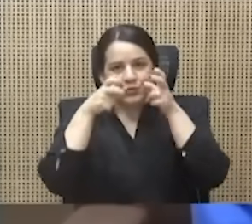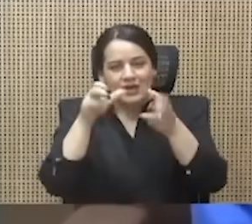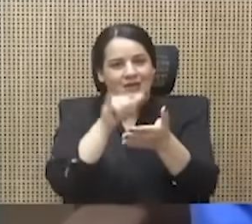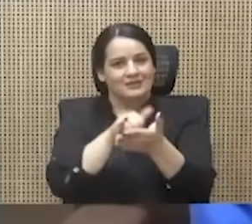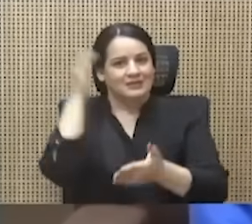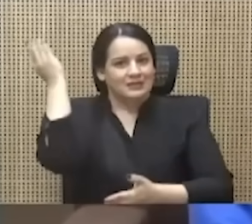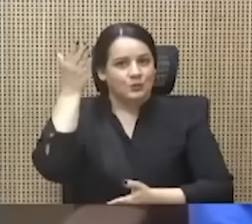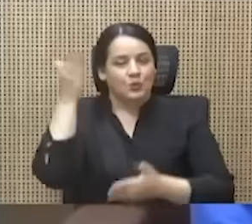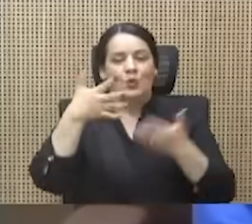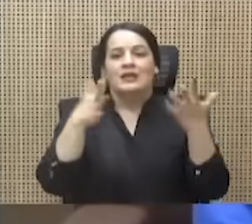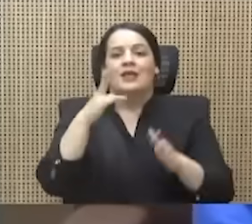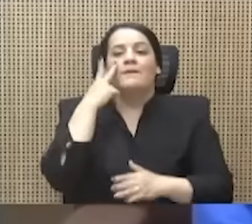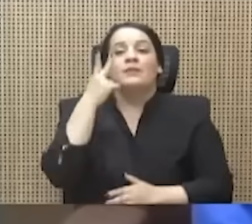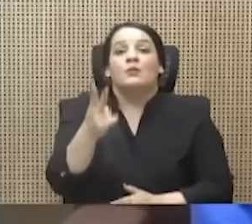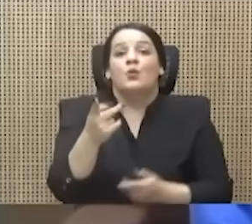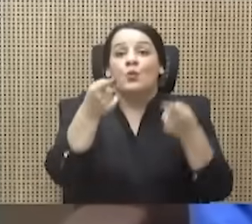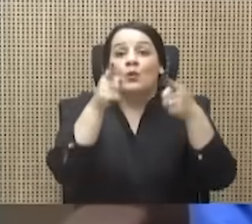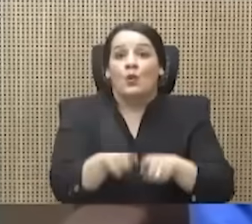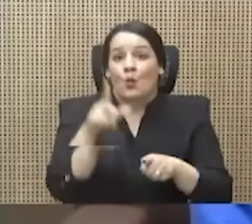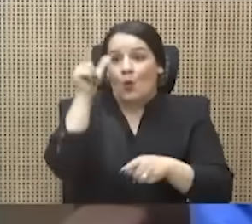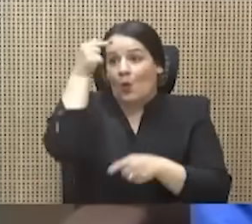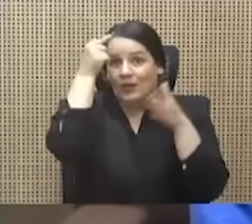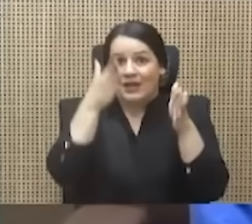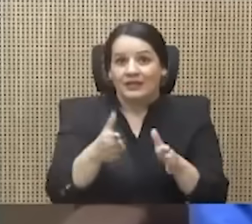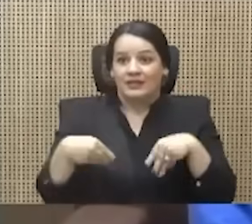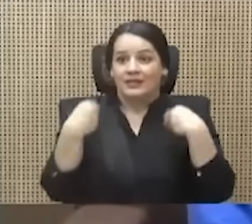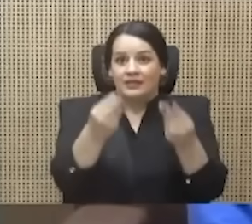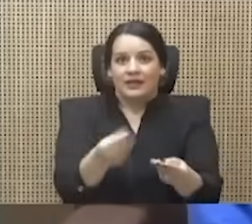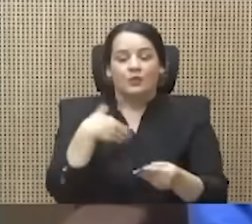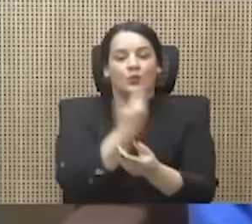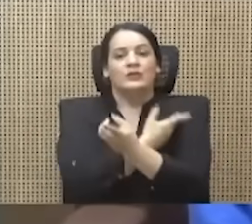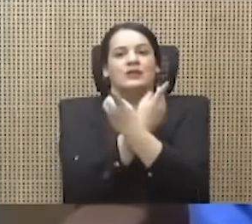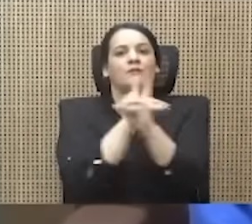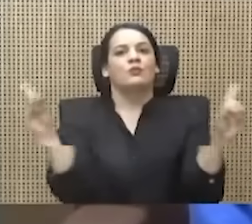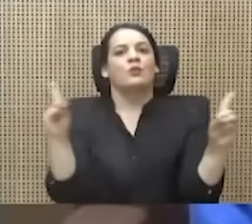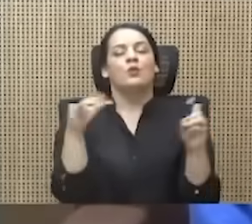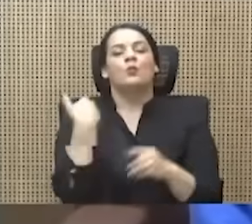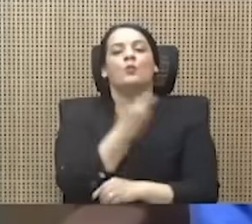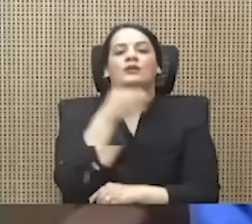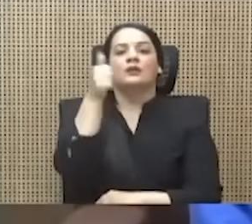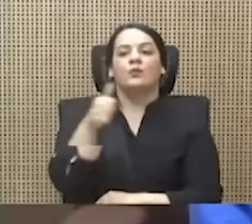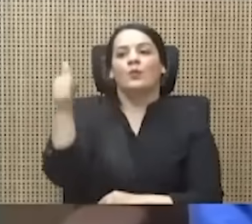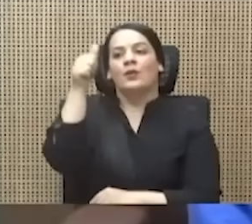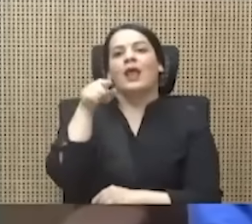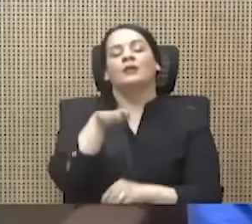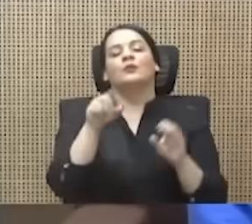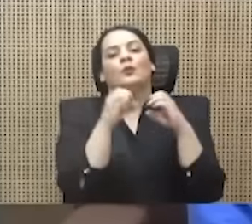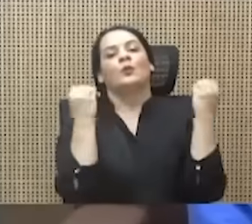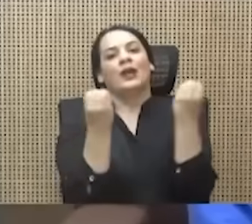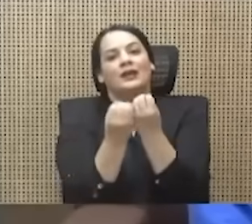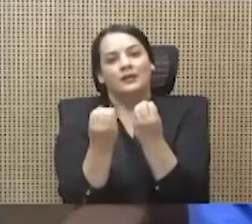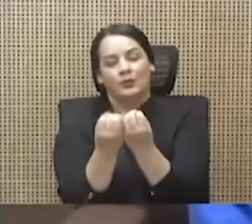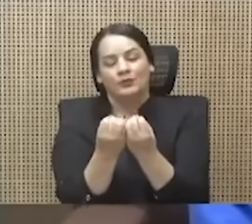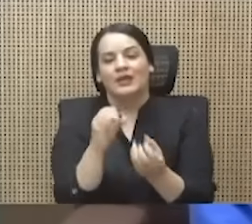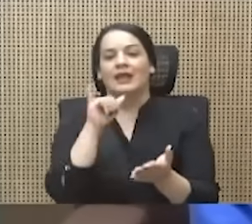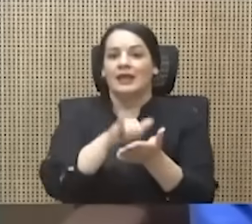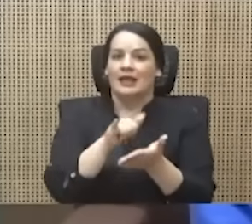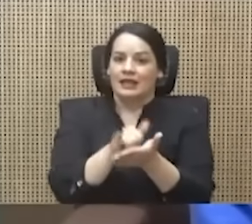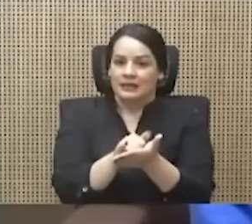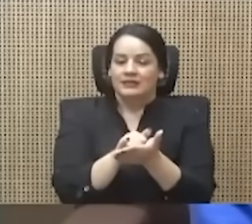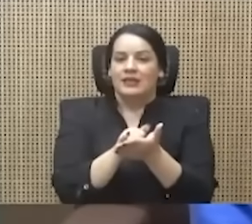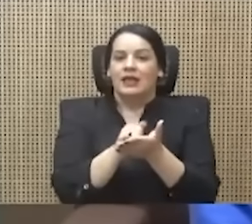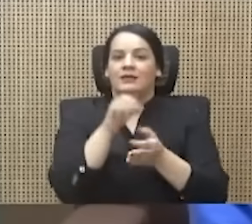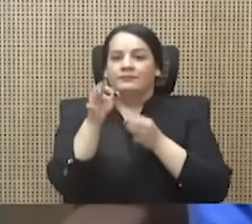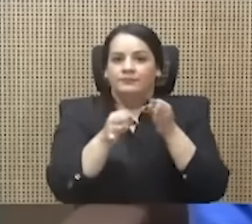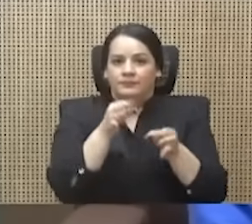lo que ocurre cuando nuestros gobernantes entregan nuestra democracia y nuestra soberanía a estos organismos. En esa intervención que